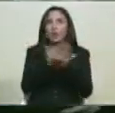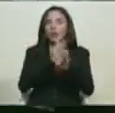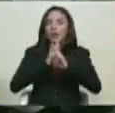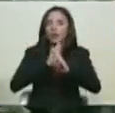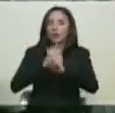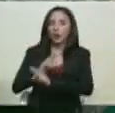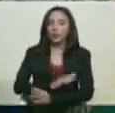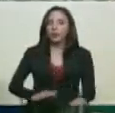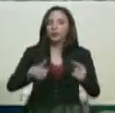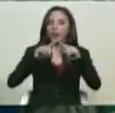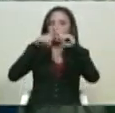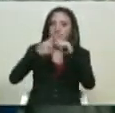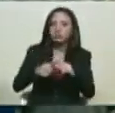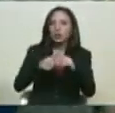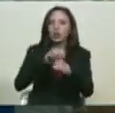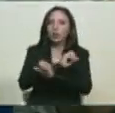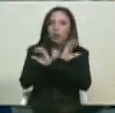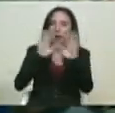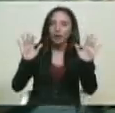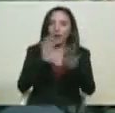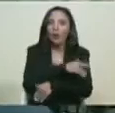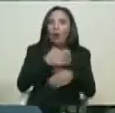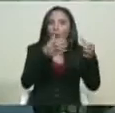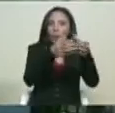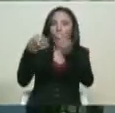resultados irreversibles con un